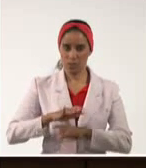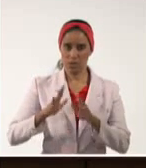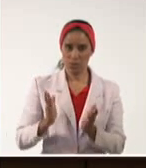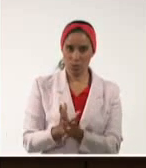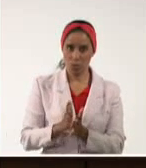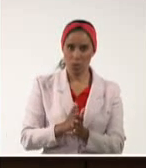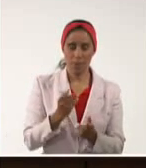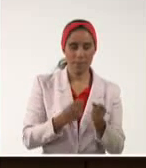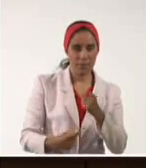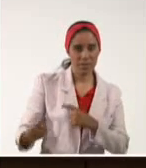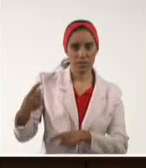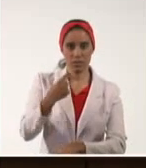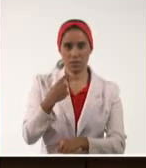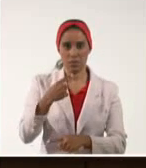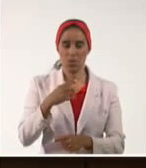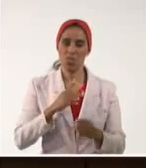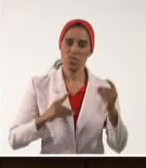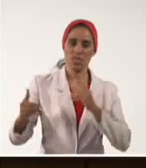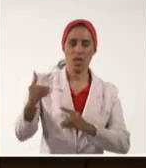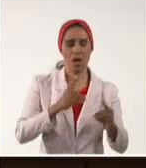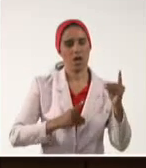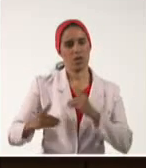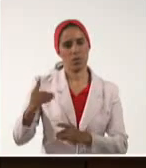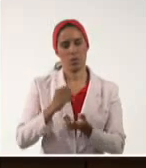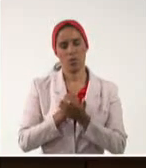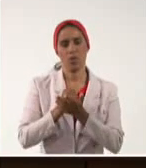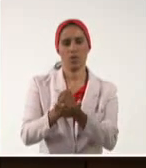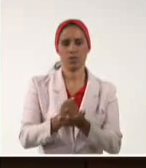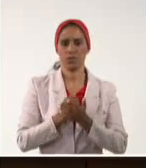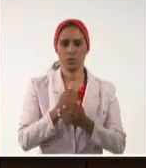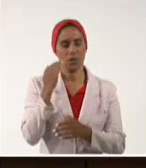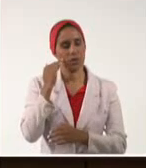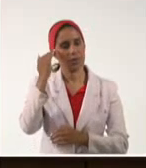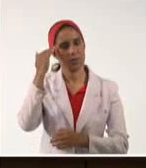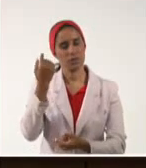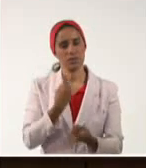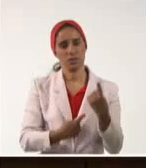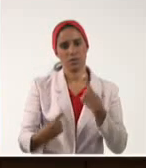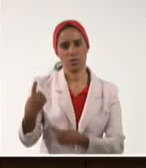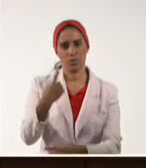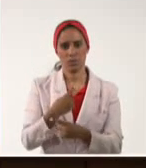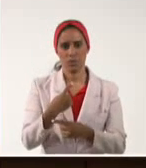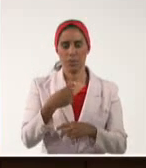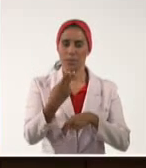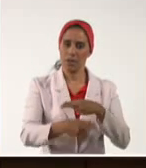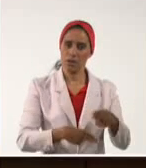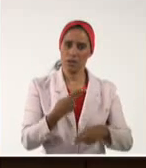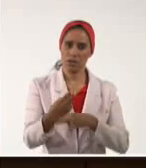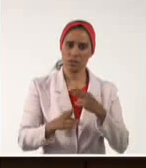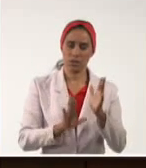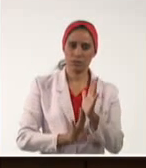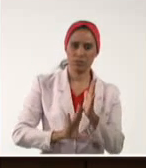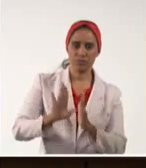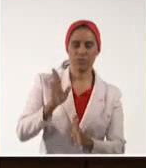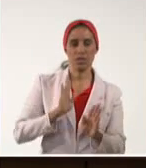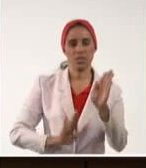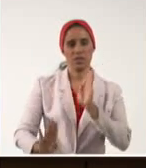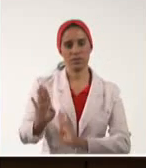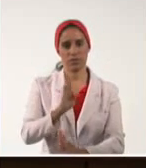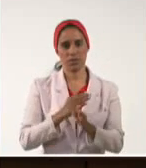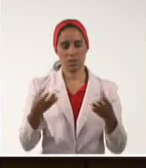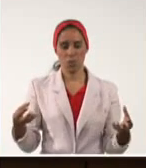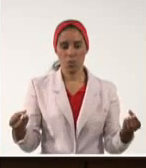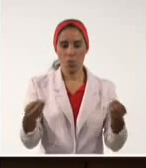la promoción del diálogo y la cooperación y su capacidad para construir consensos y defender la unidad de los países